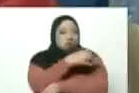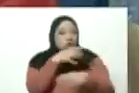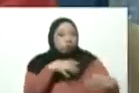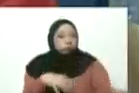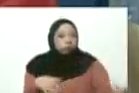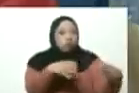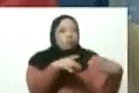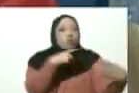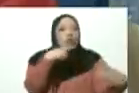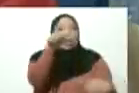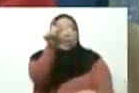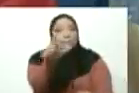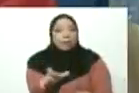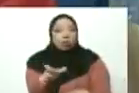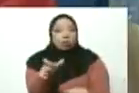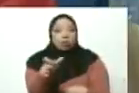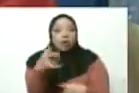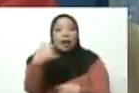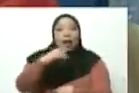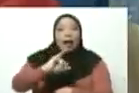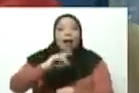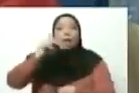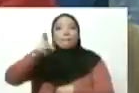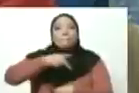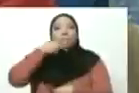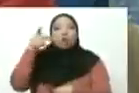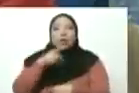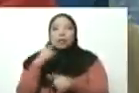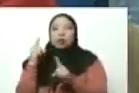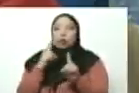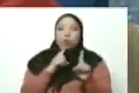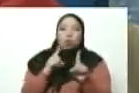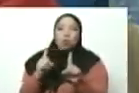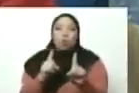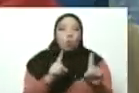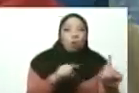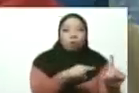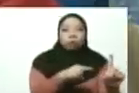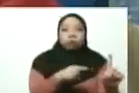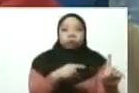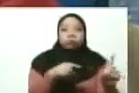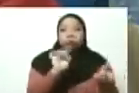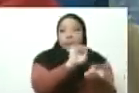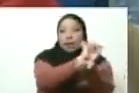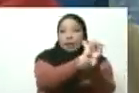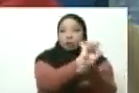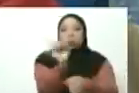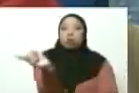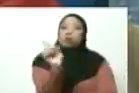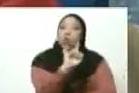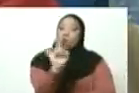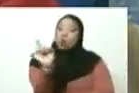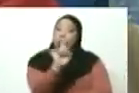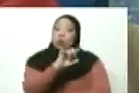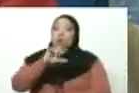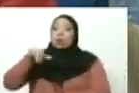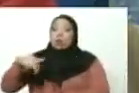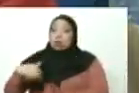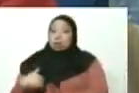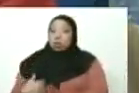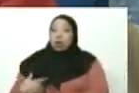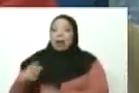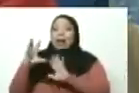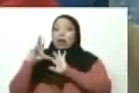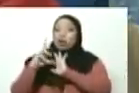de hecho nosotros en su debido momento en relación al caso ernesto quintero y la trama de